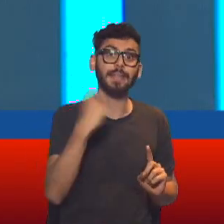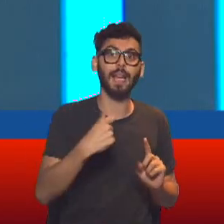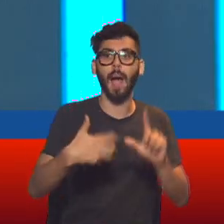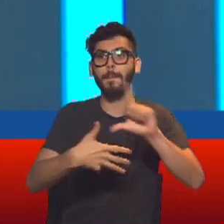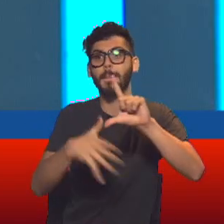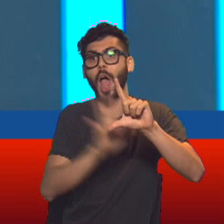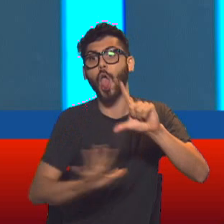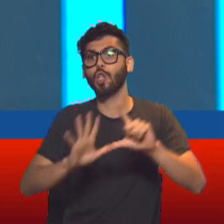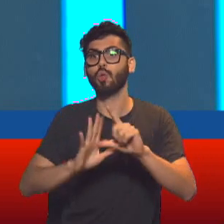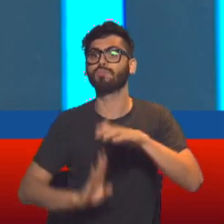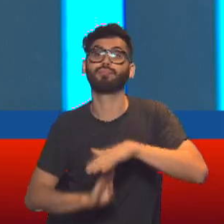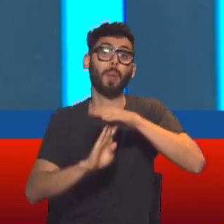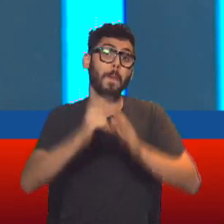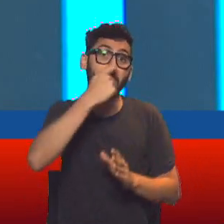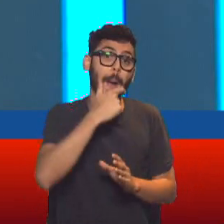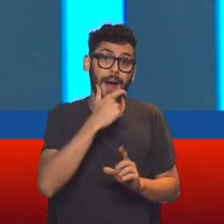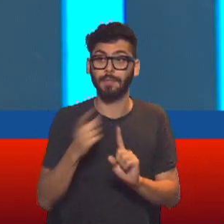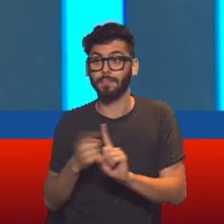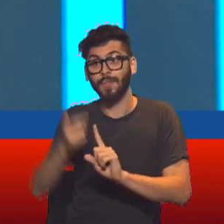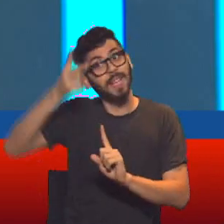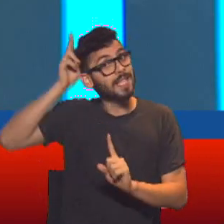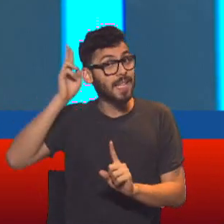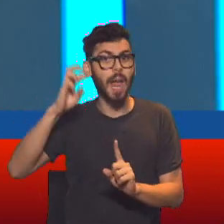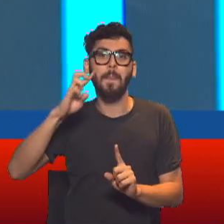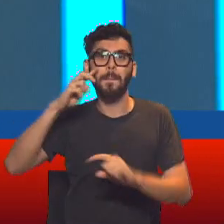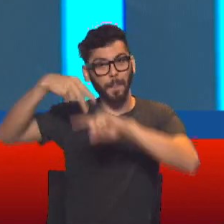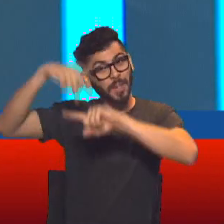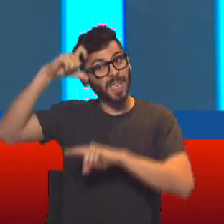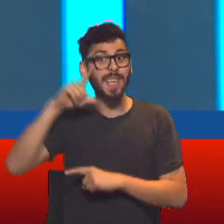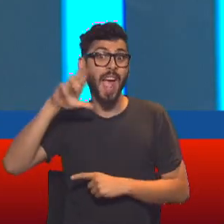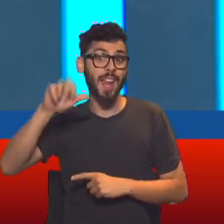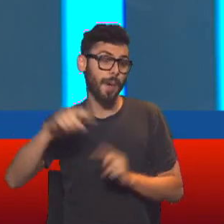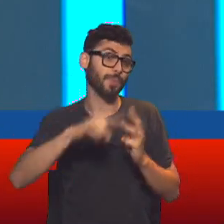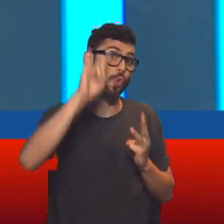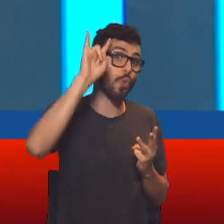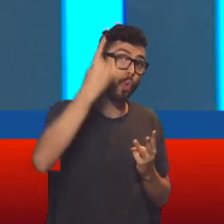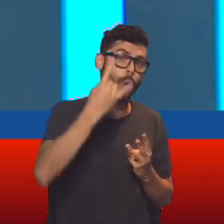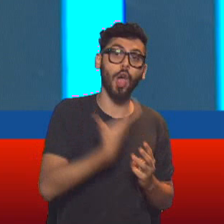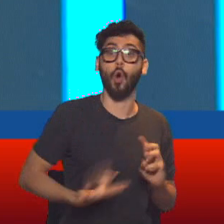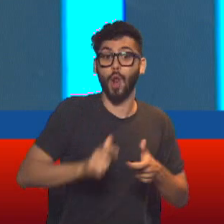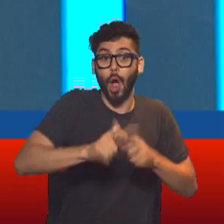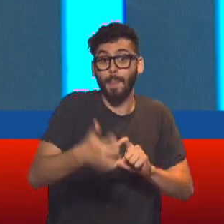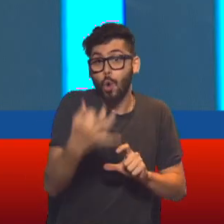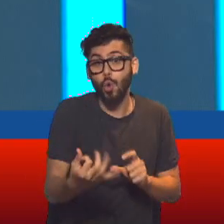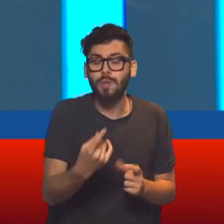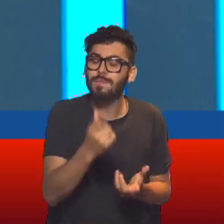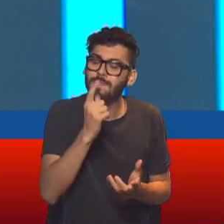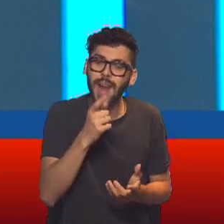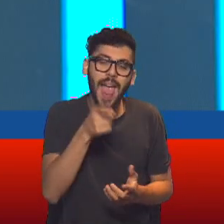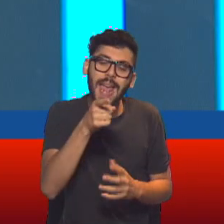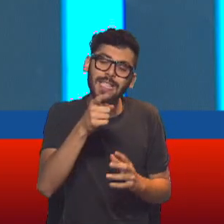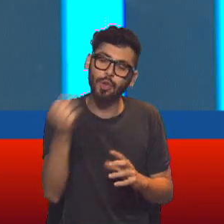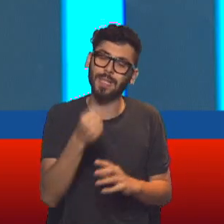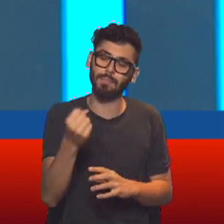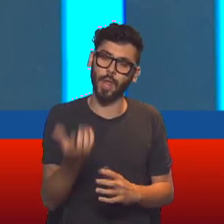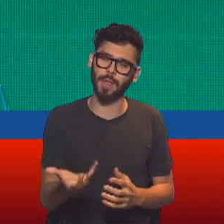Sur. Es muy, muy claro. Con Chile, que tenía Piñera, con Uruguay, que había un cambio de gobierno. Y me parece que ese es el punto